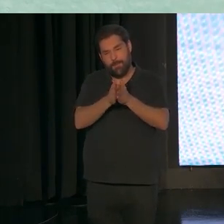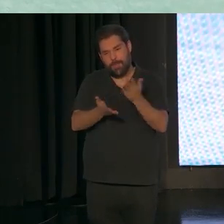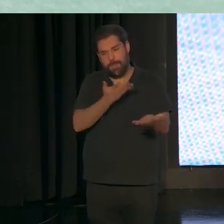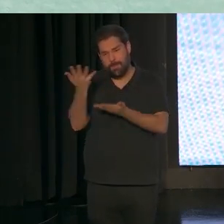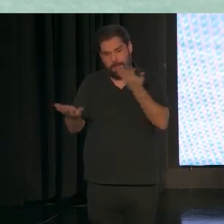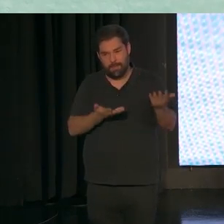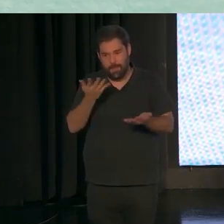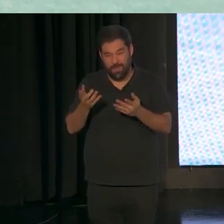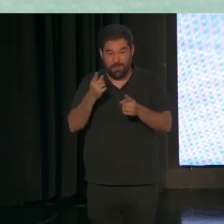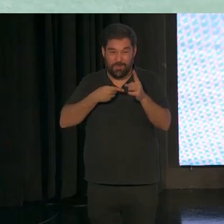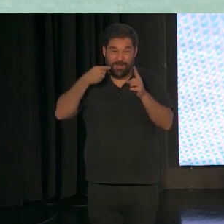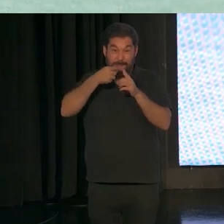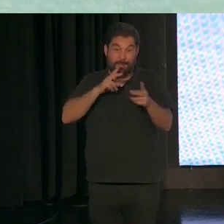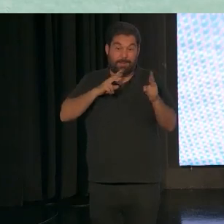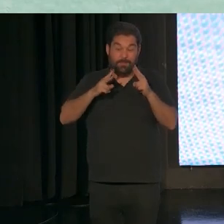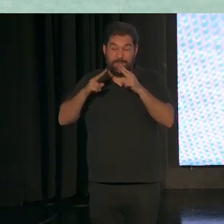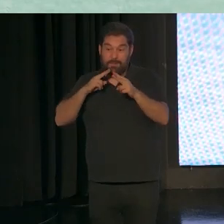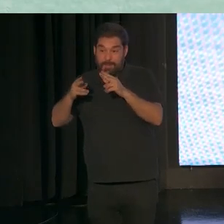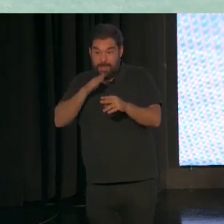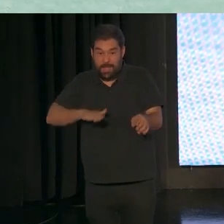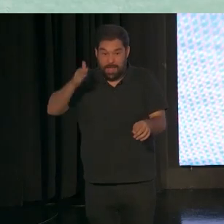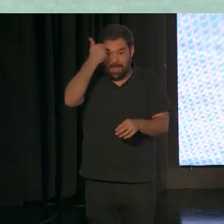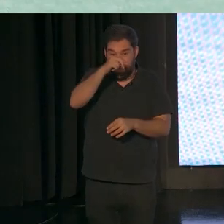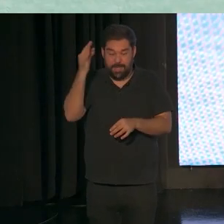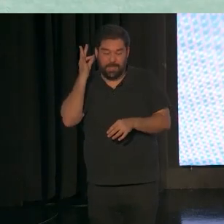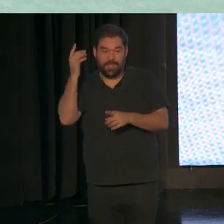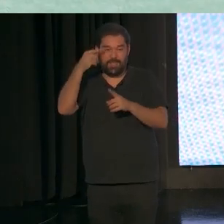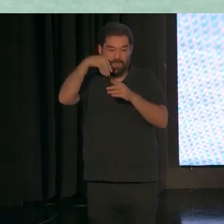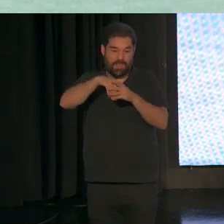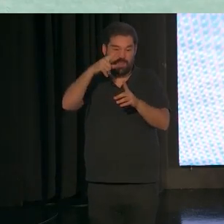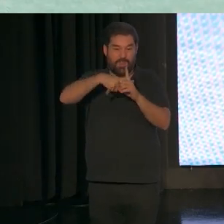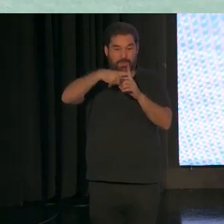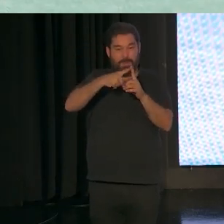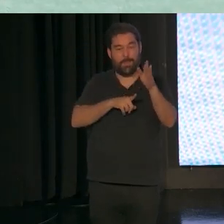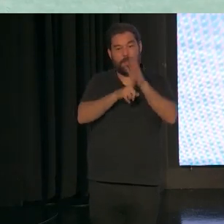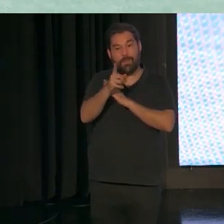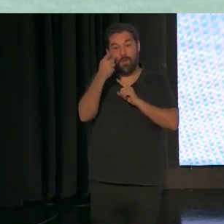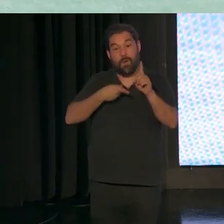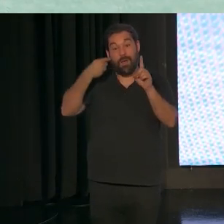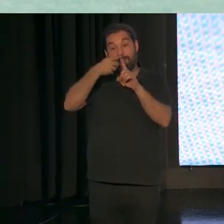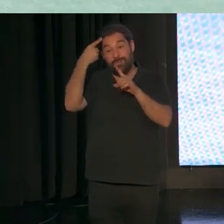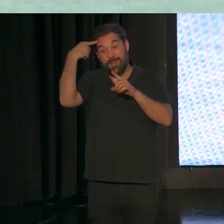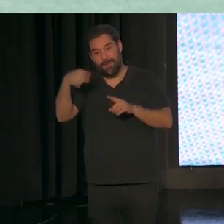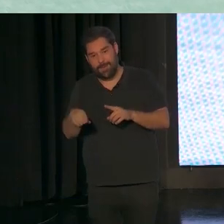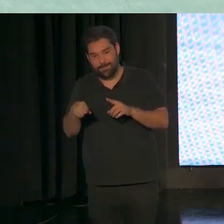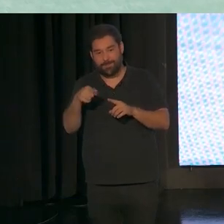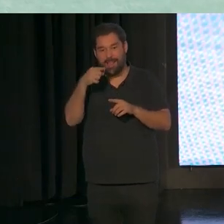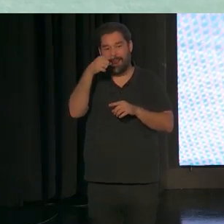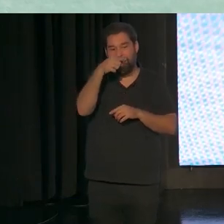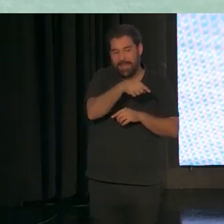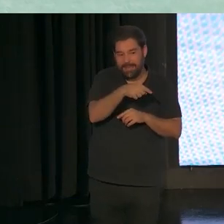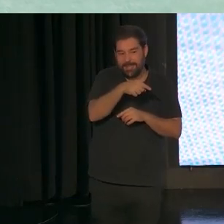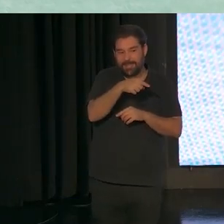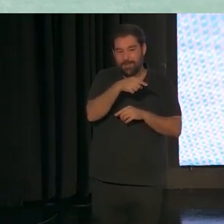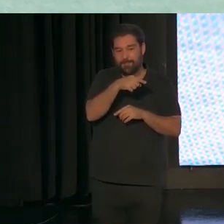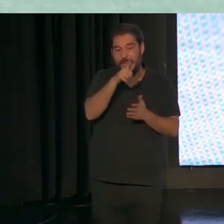respuesta a cada niño en su nivel de desarrollo para saber que este no tiene lenguaje para saber que este sí que puede